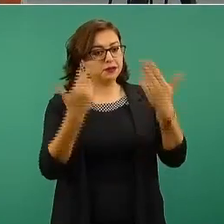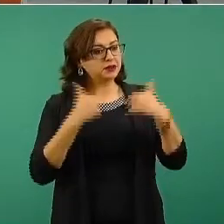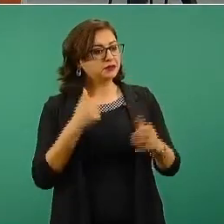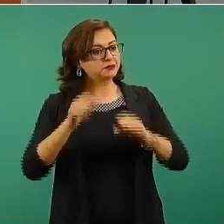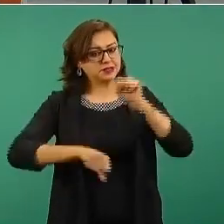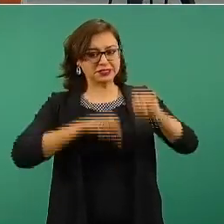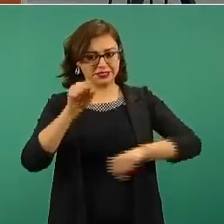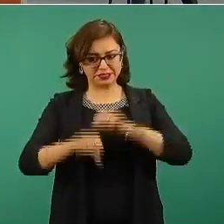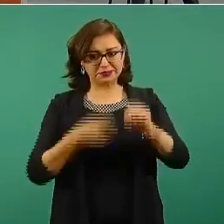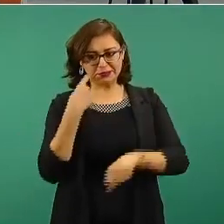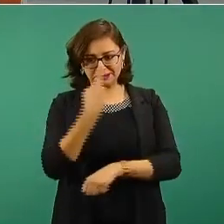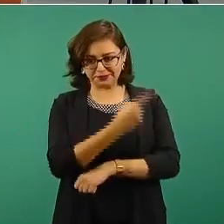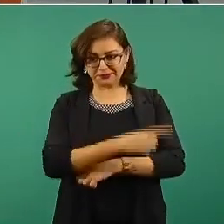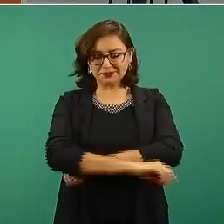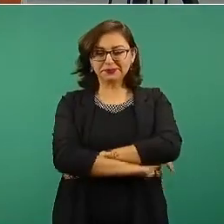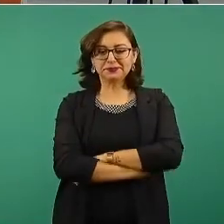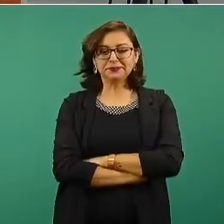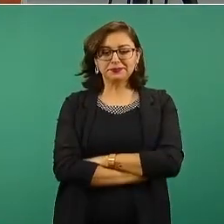bicicleta.